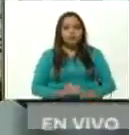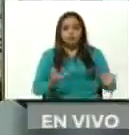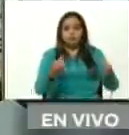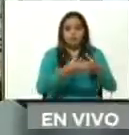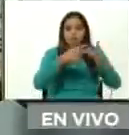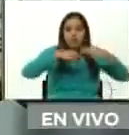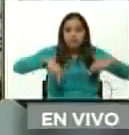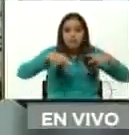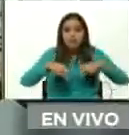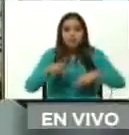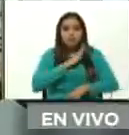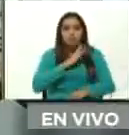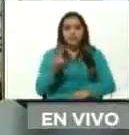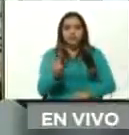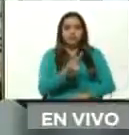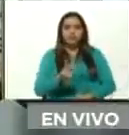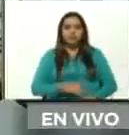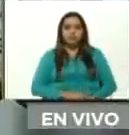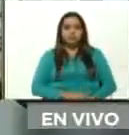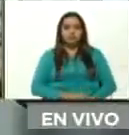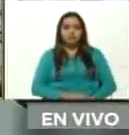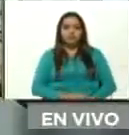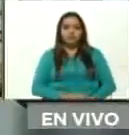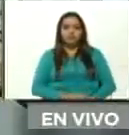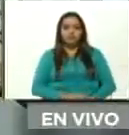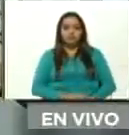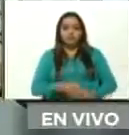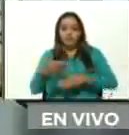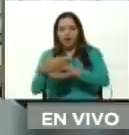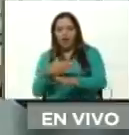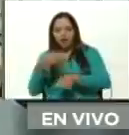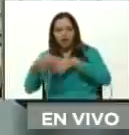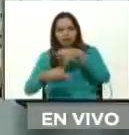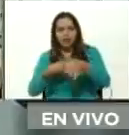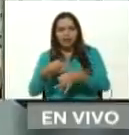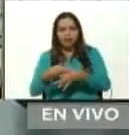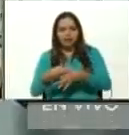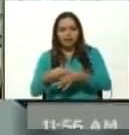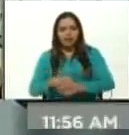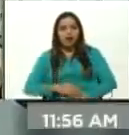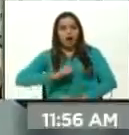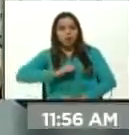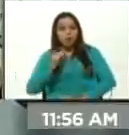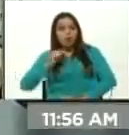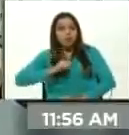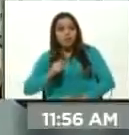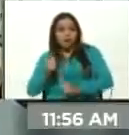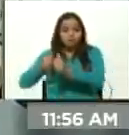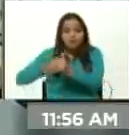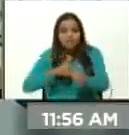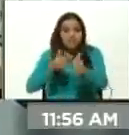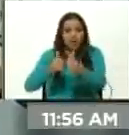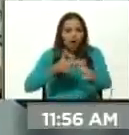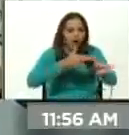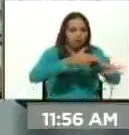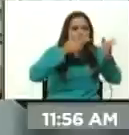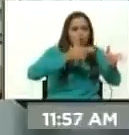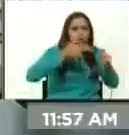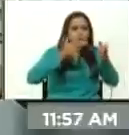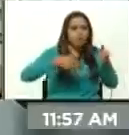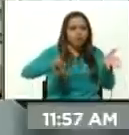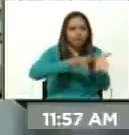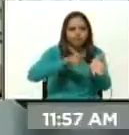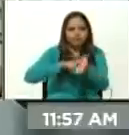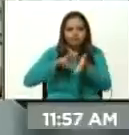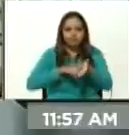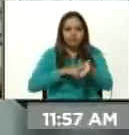competentes. En este caso que menciono, los funcionarios persiguieron a la víctima y le dispararon en múltiples oportunidades